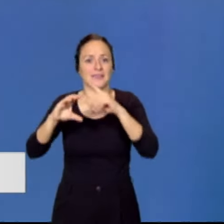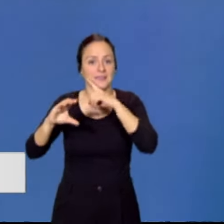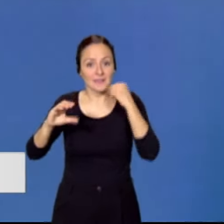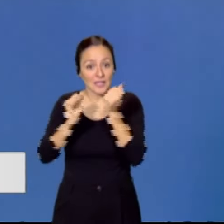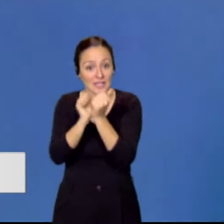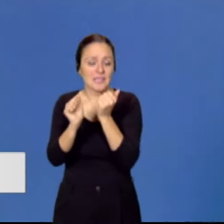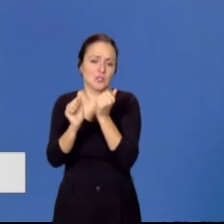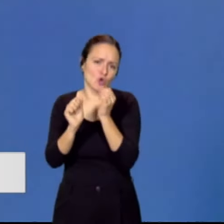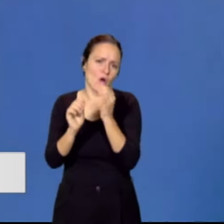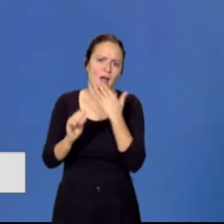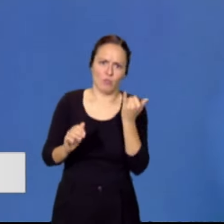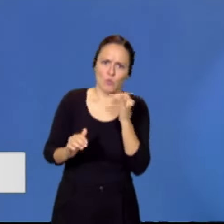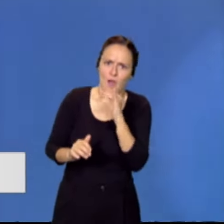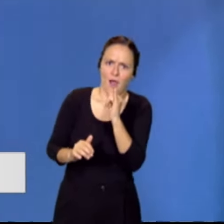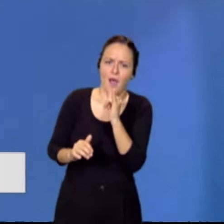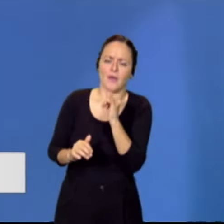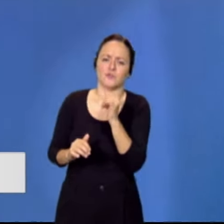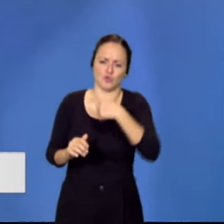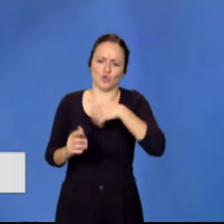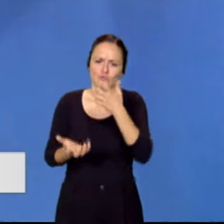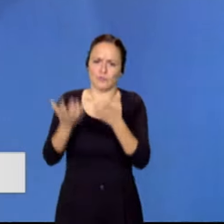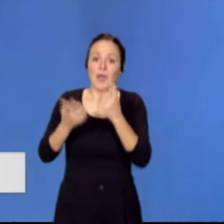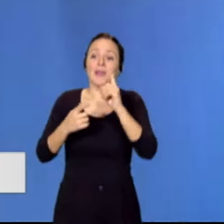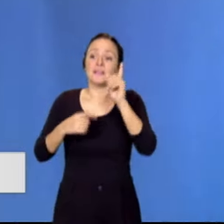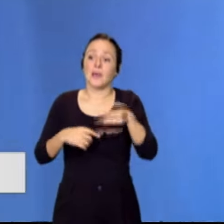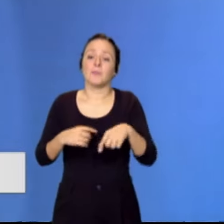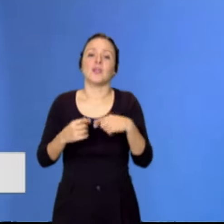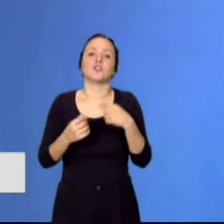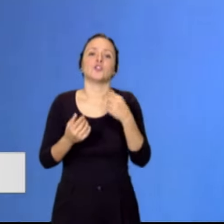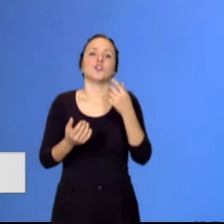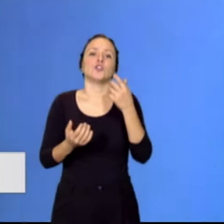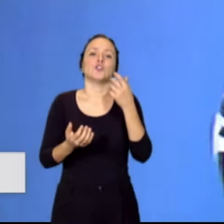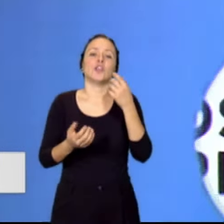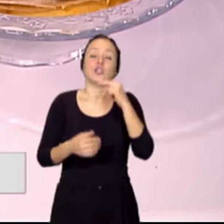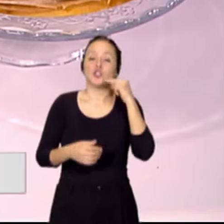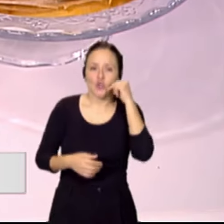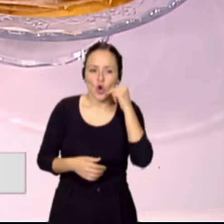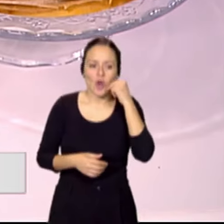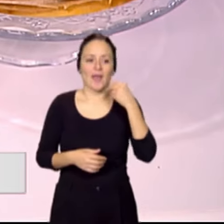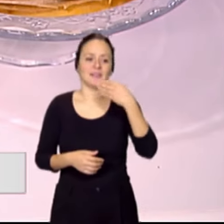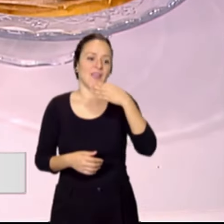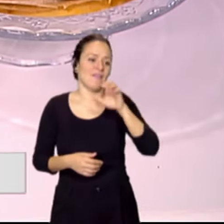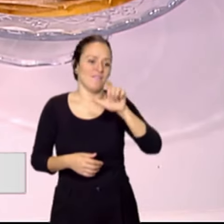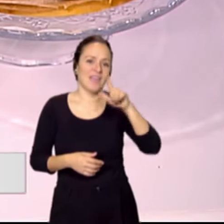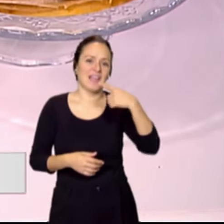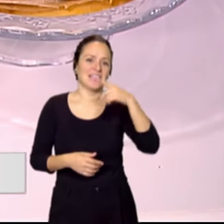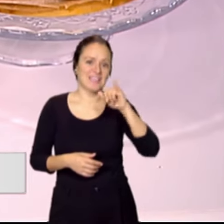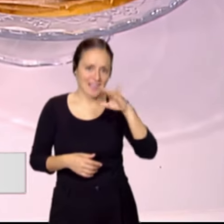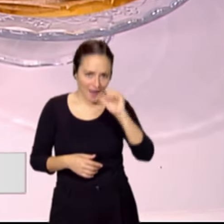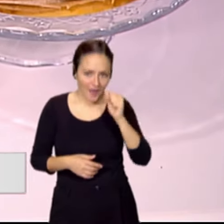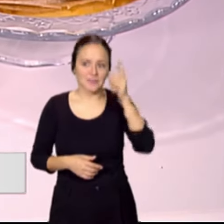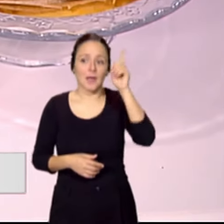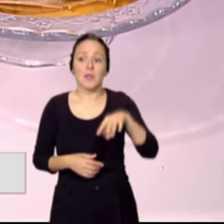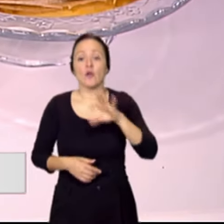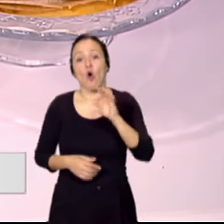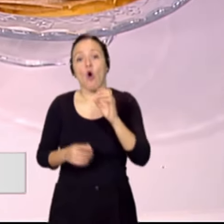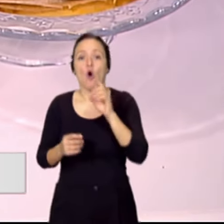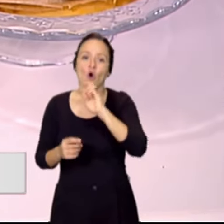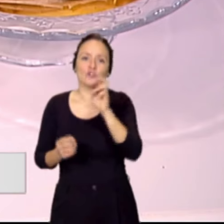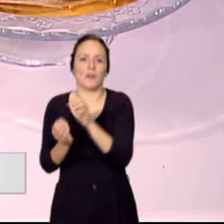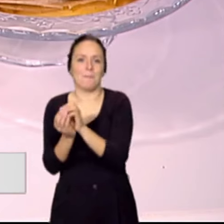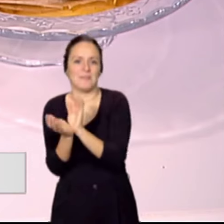con queso azul o por ejemplo tenemos una tarta de chocolate belga tenemos una tarta con un eh suculento pistacho o tenemos la